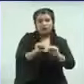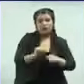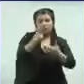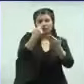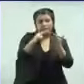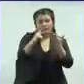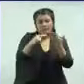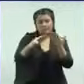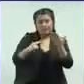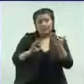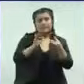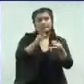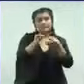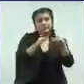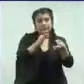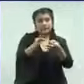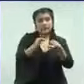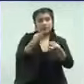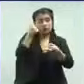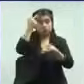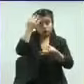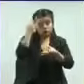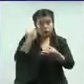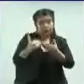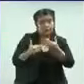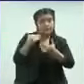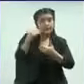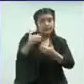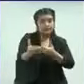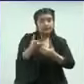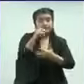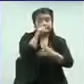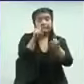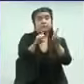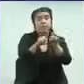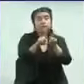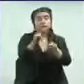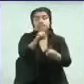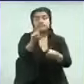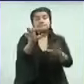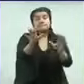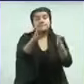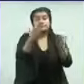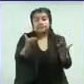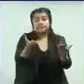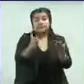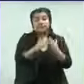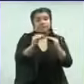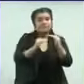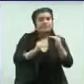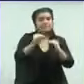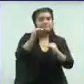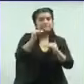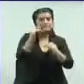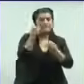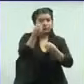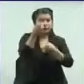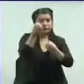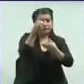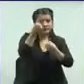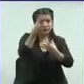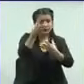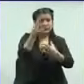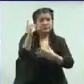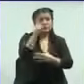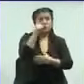más detallada en los días subsecuentes. Es evidente, como ya decía usted, que se trata de una cantidad de información considerable, así